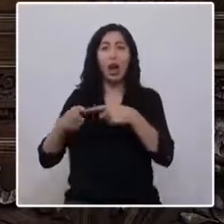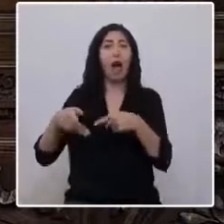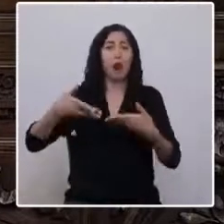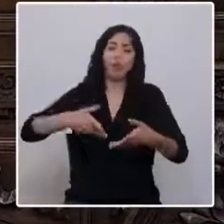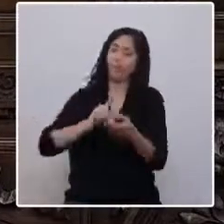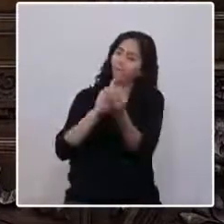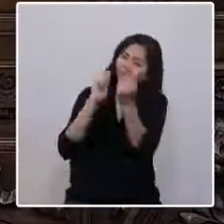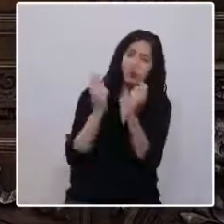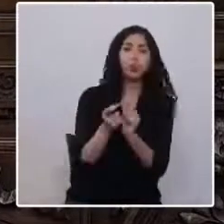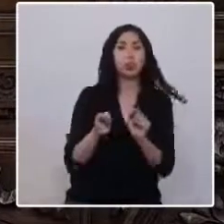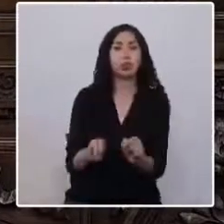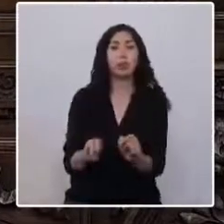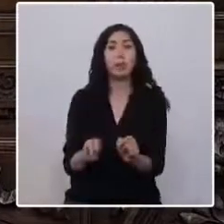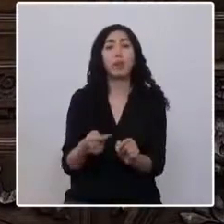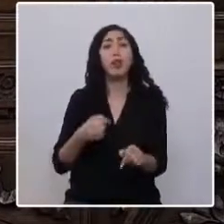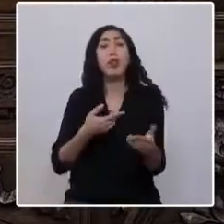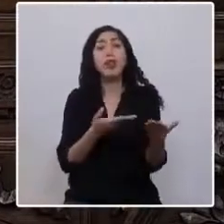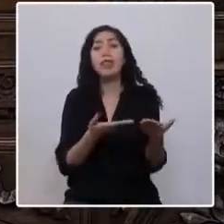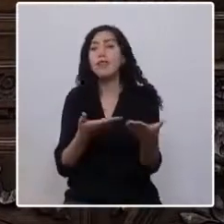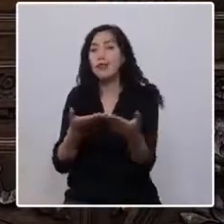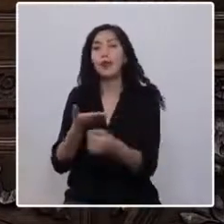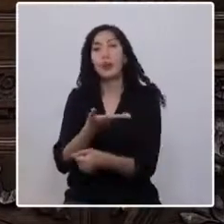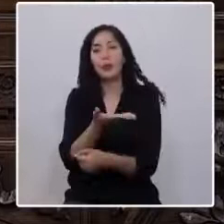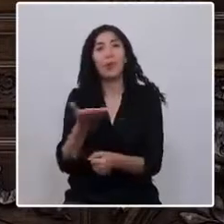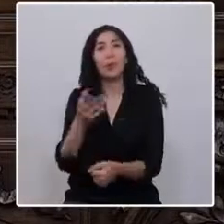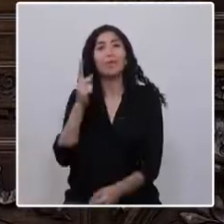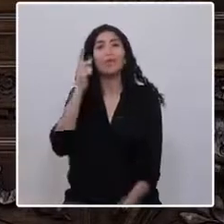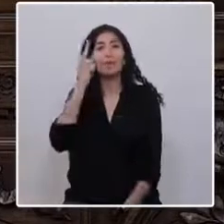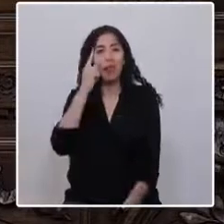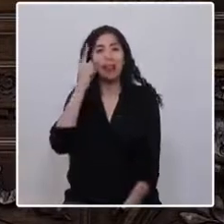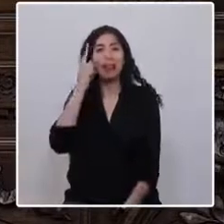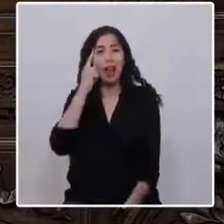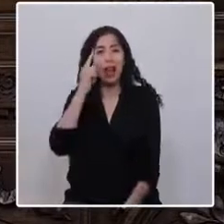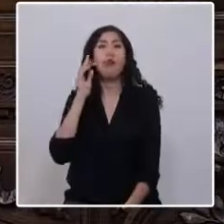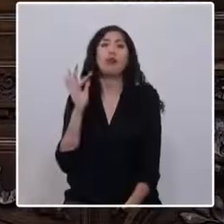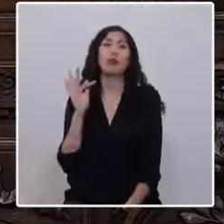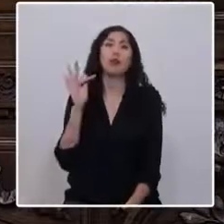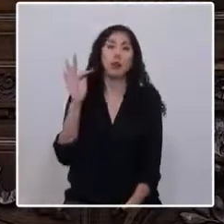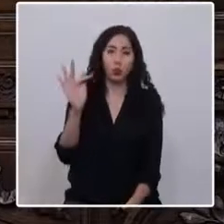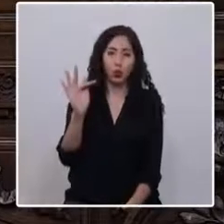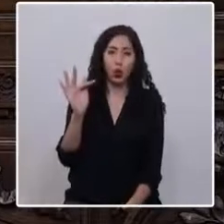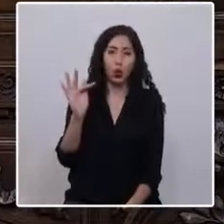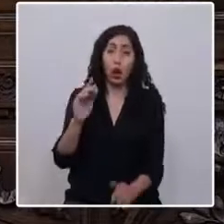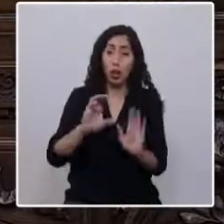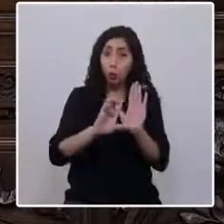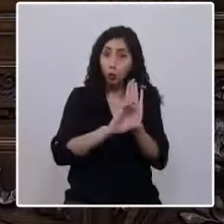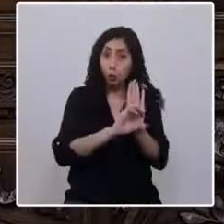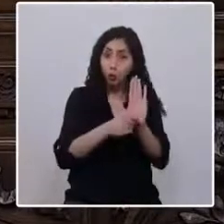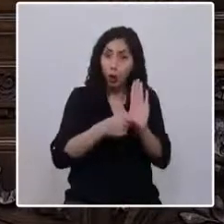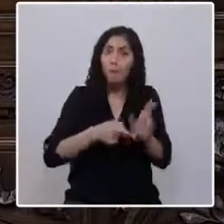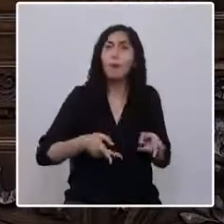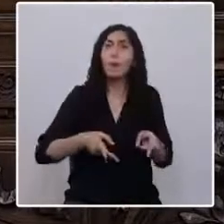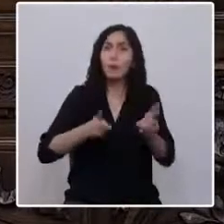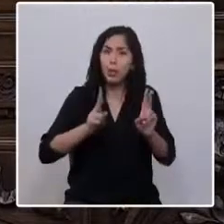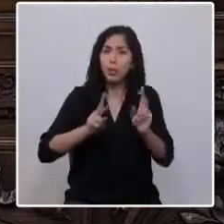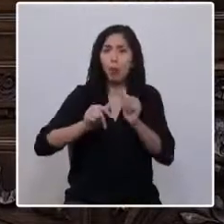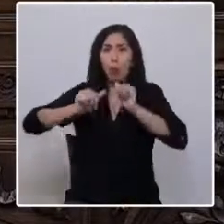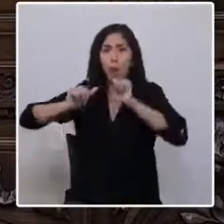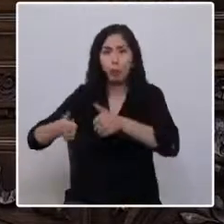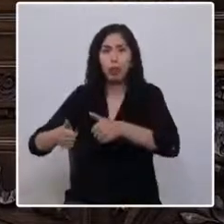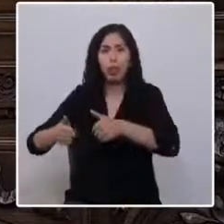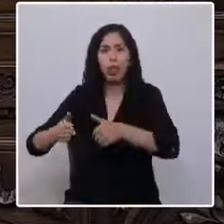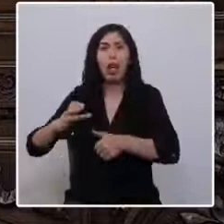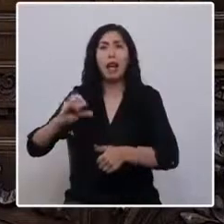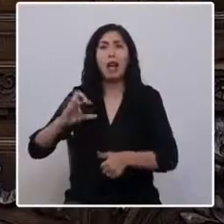colonial. Les invito a sentipensar el futuro con la Constitución que permitió superar el capitalismo desatado y